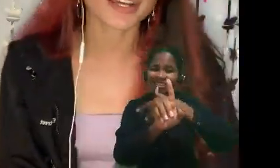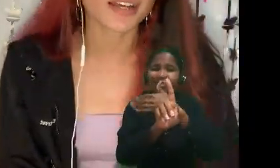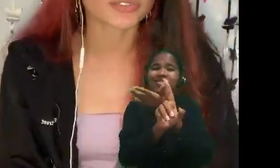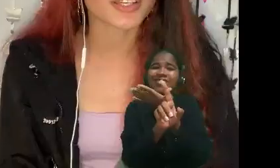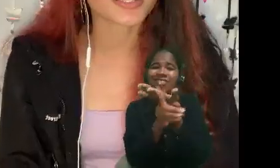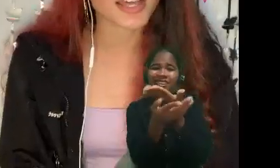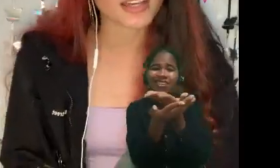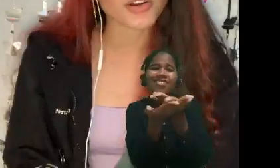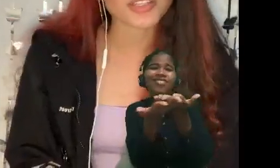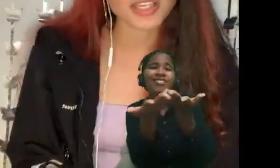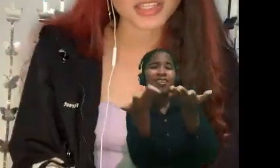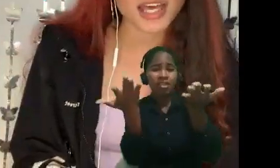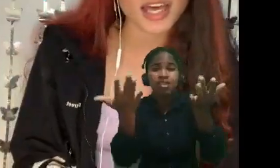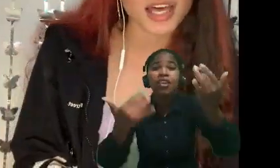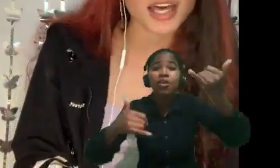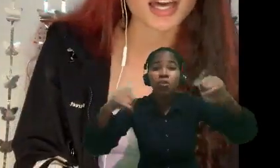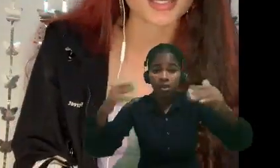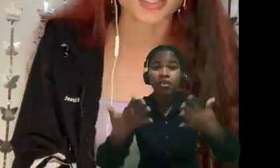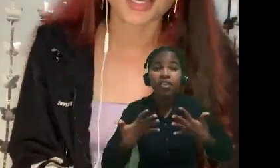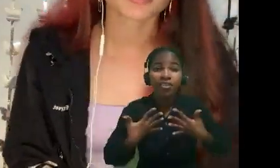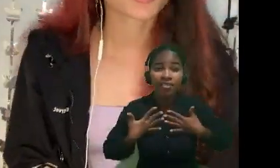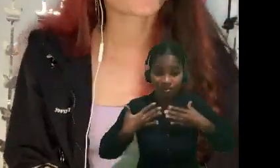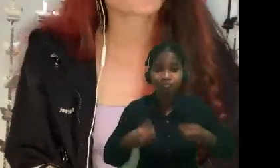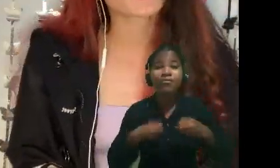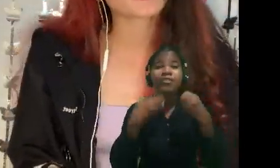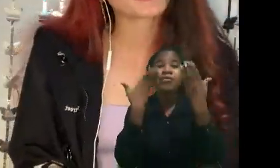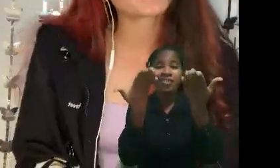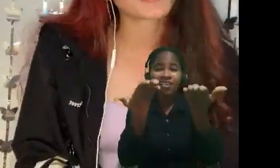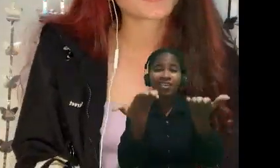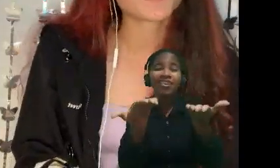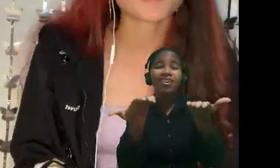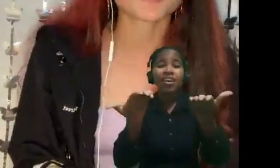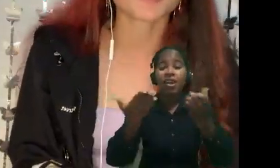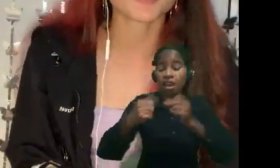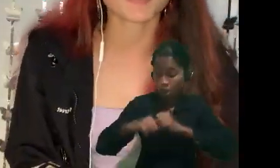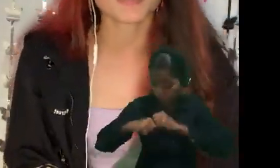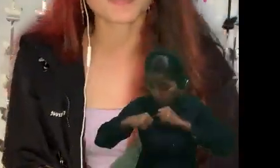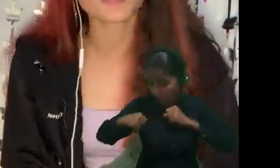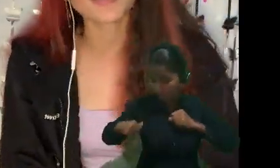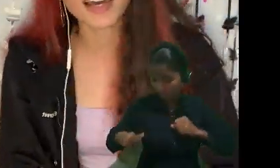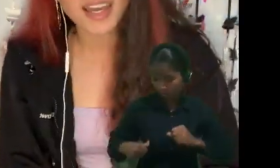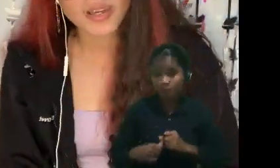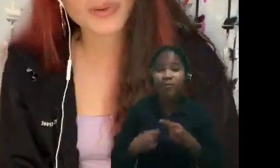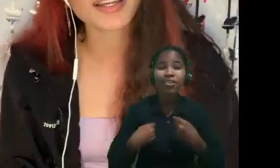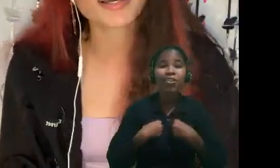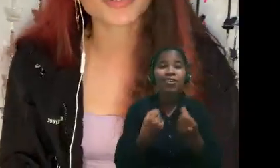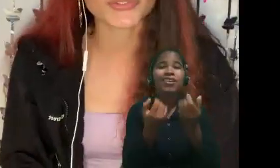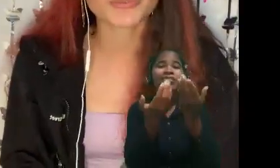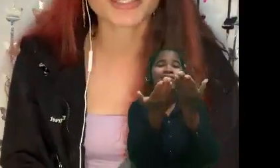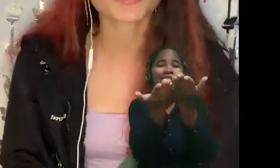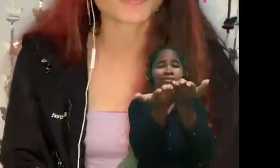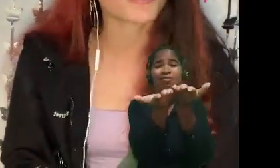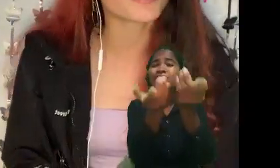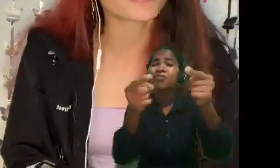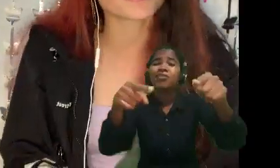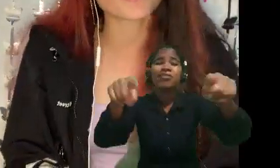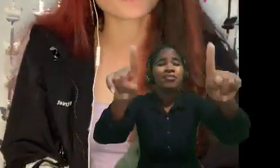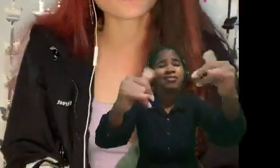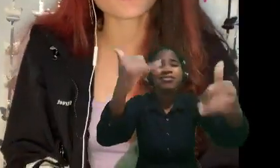yo le canto esta cosita, de juguete de mi vida, juega con